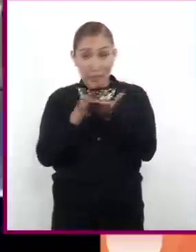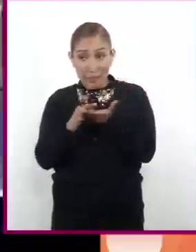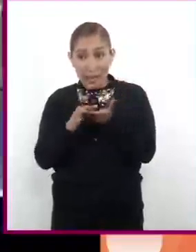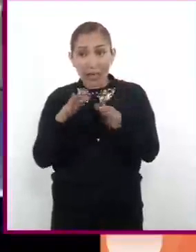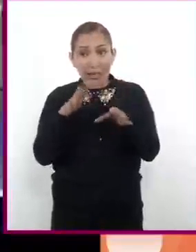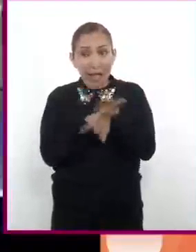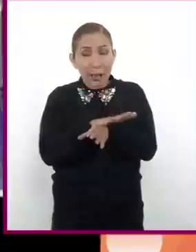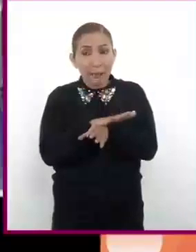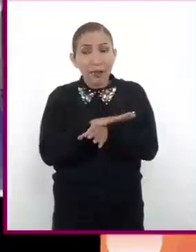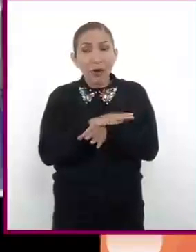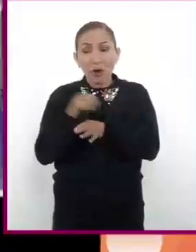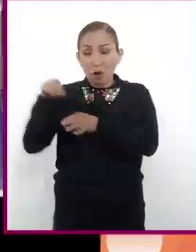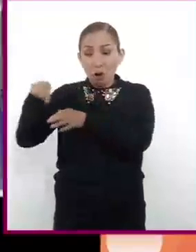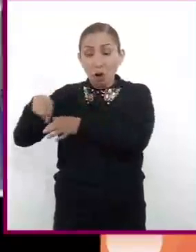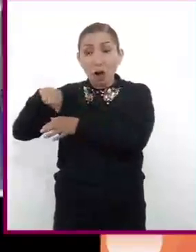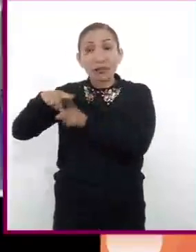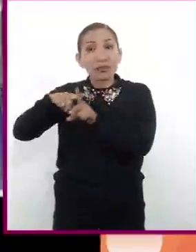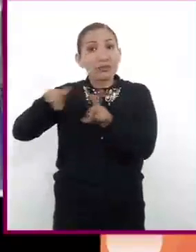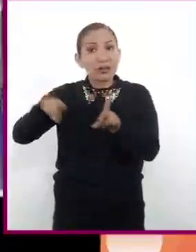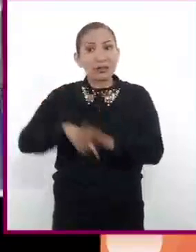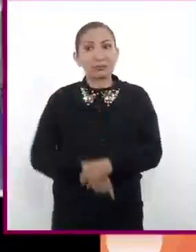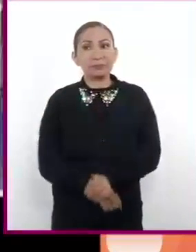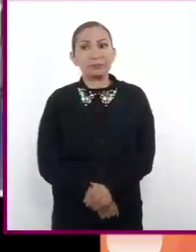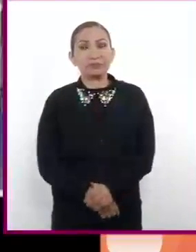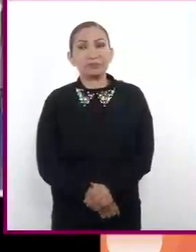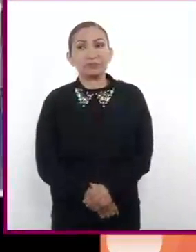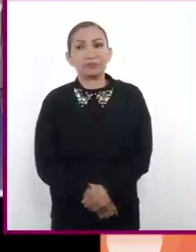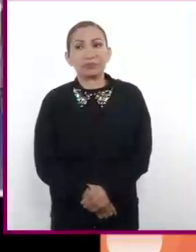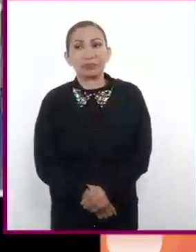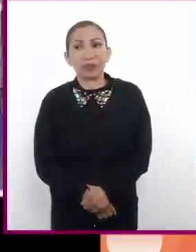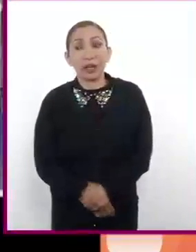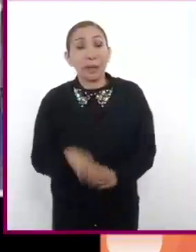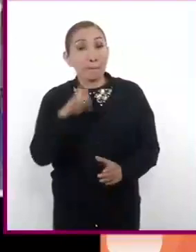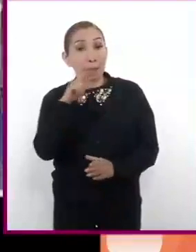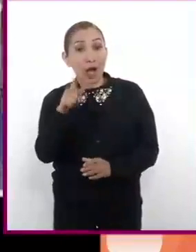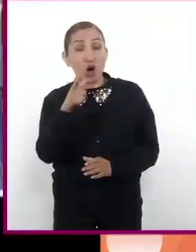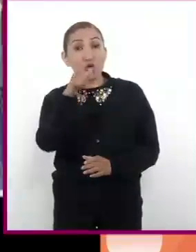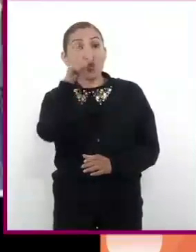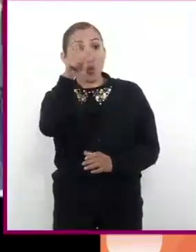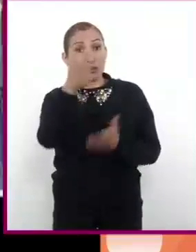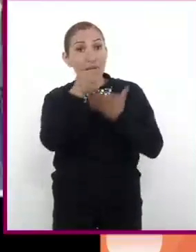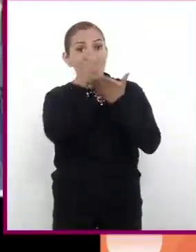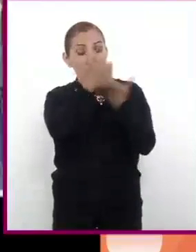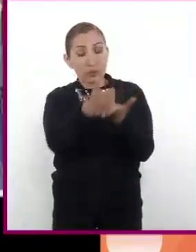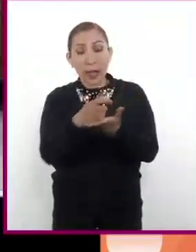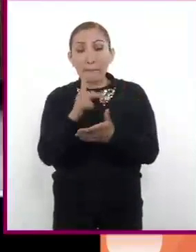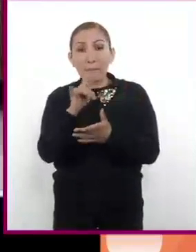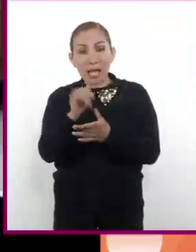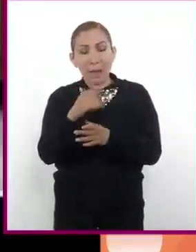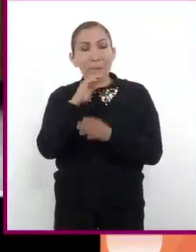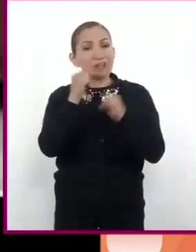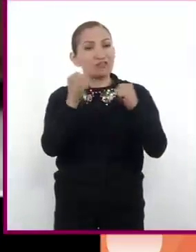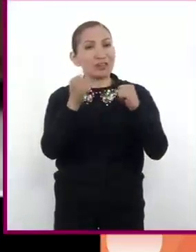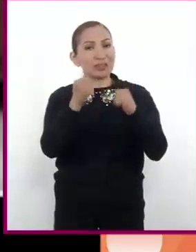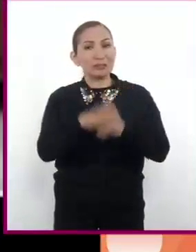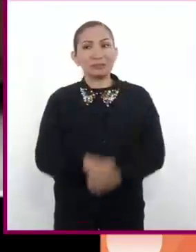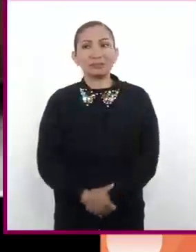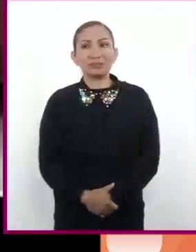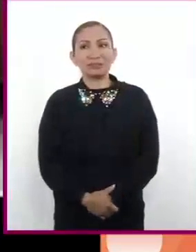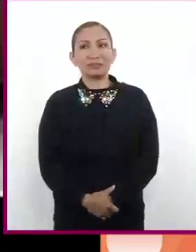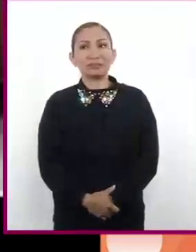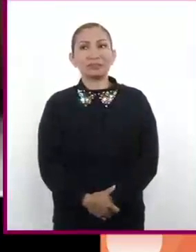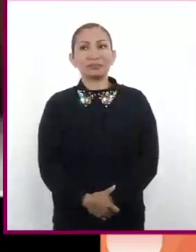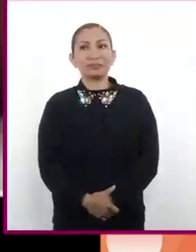el cambio en el electrolito puede ser la diferencia, ya que al conducir mejor la corriente eléctrica, la pila es más eficiente.